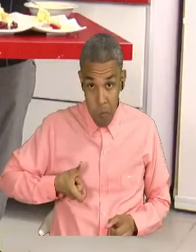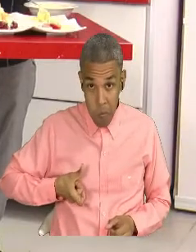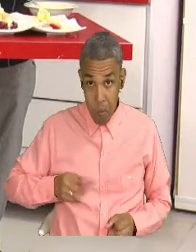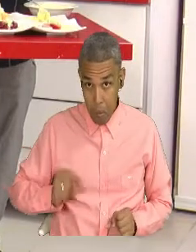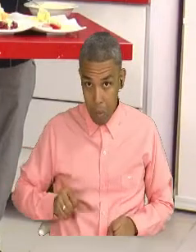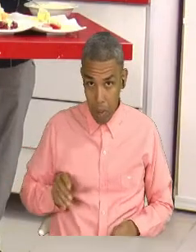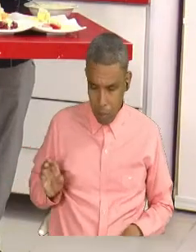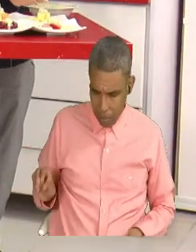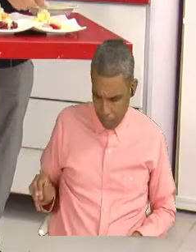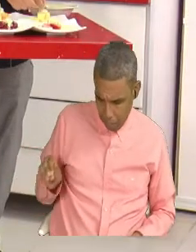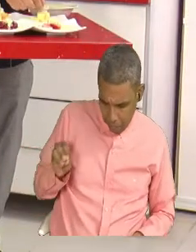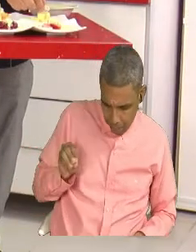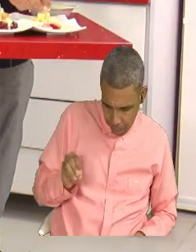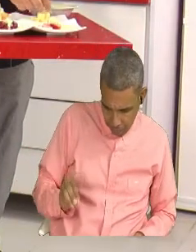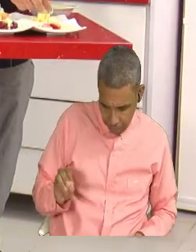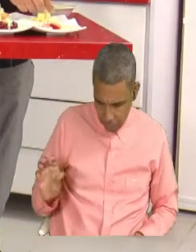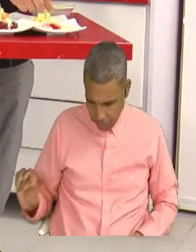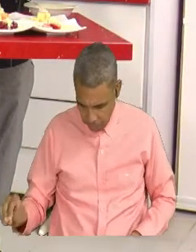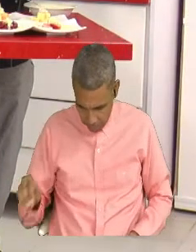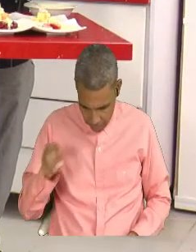camarón, acá el otro,